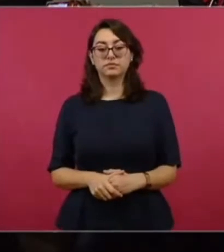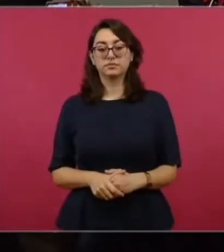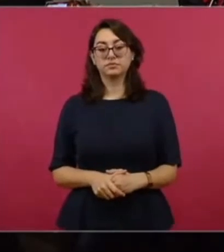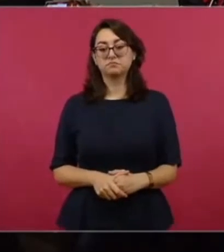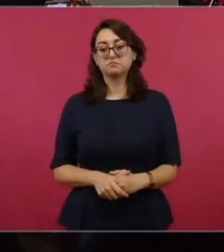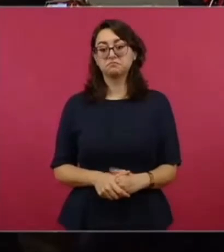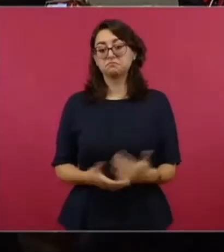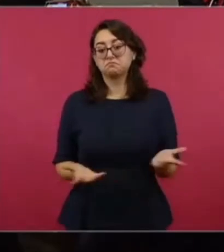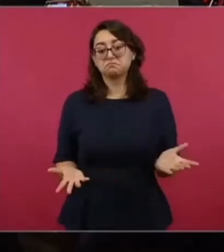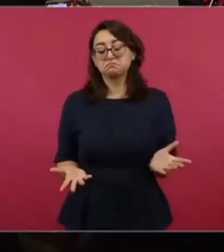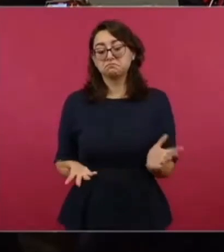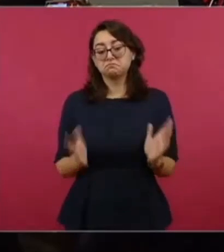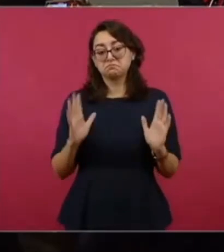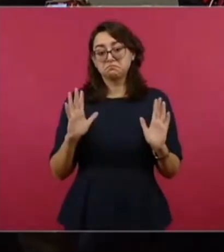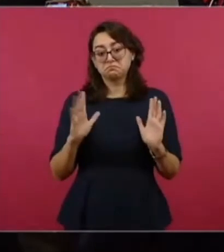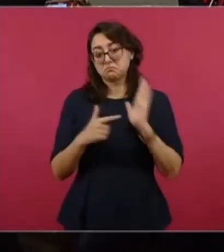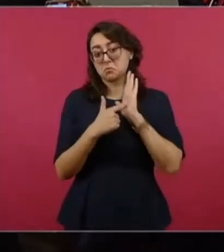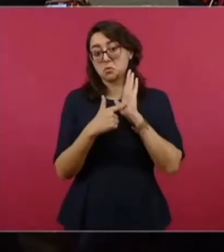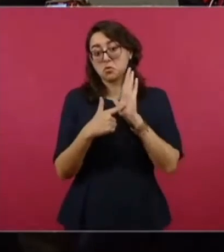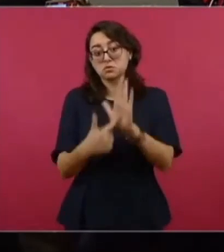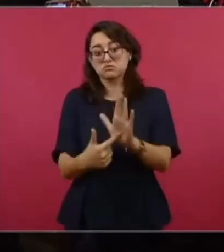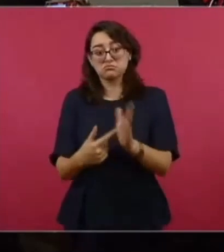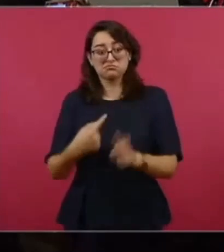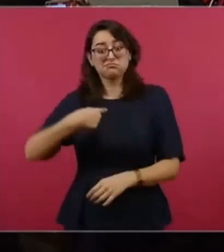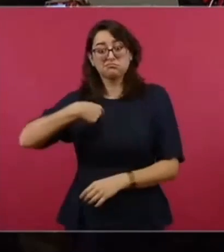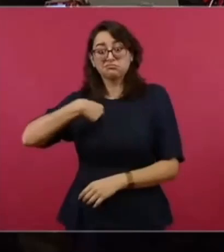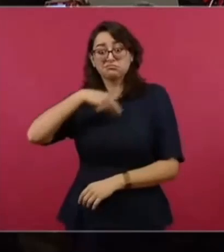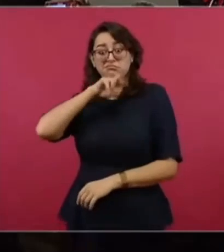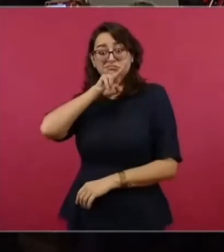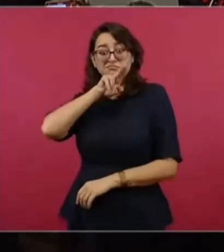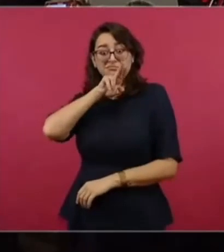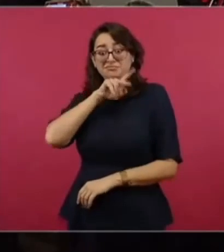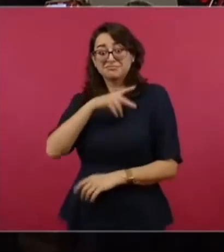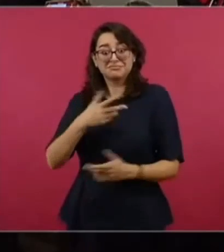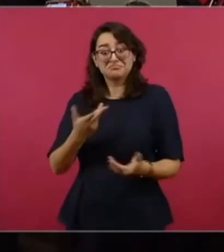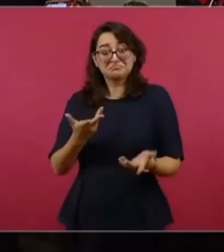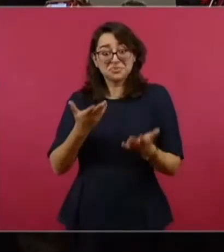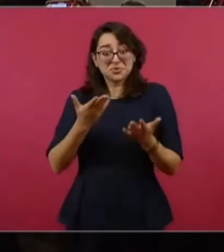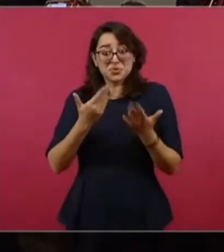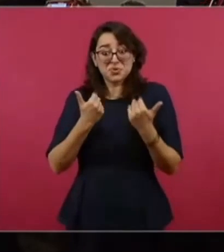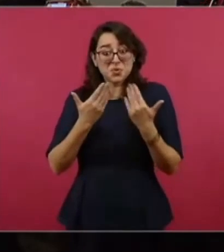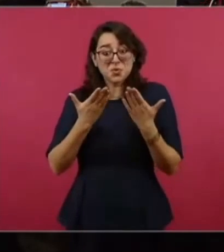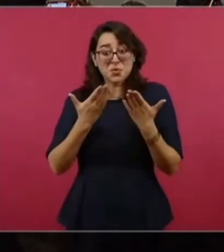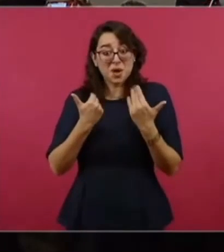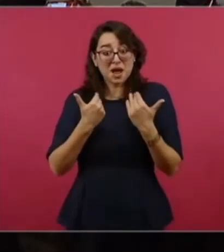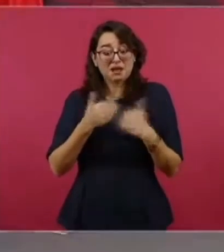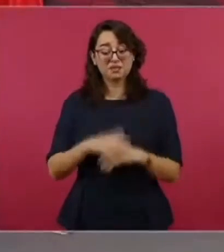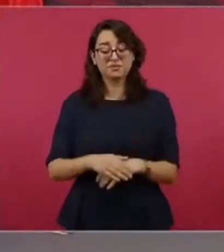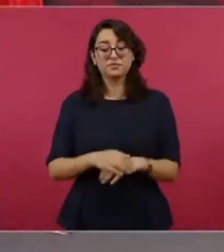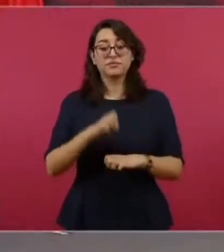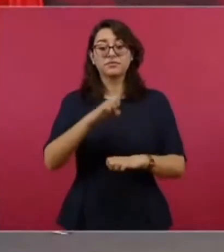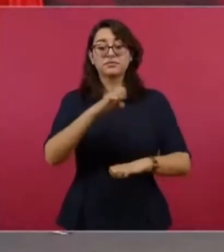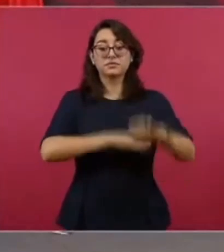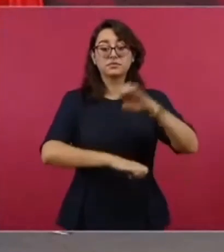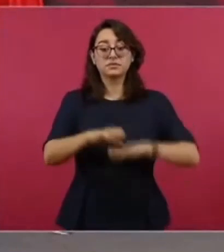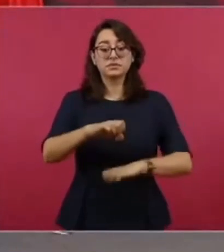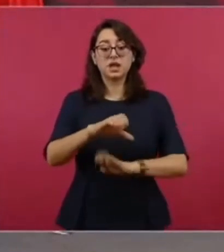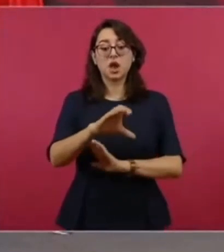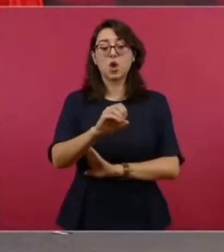Esta es una encuesta de Covarrubias que apareció el